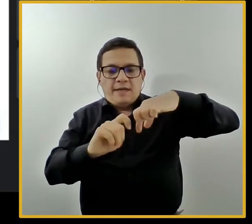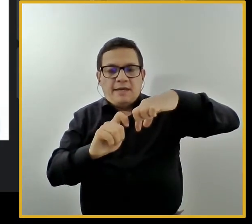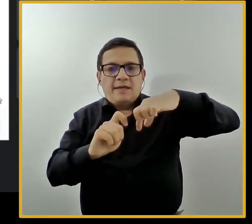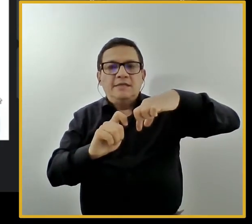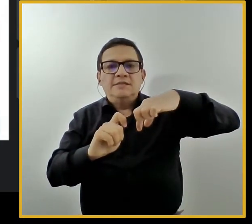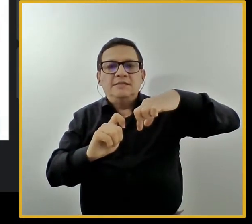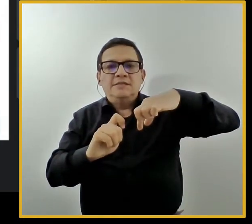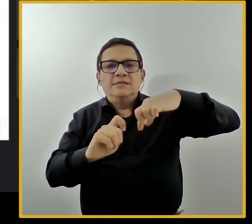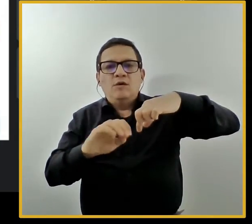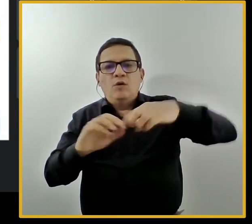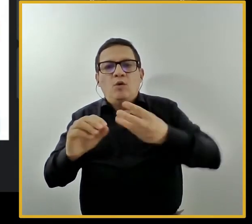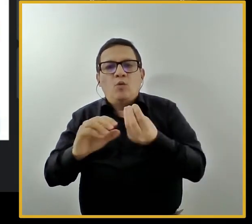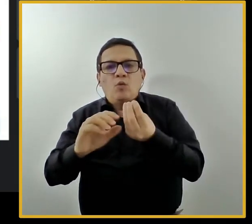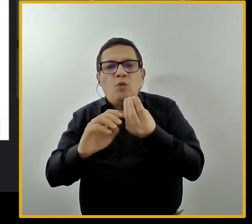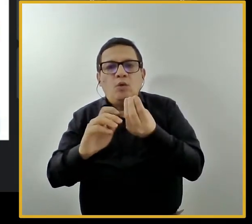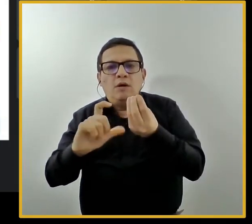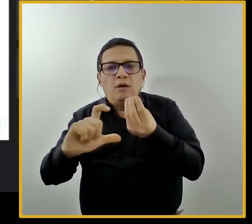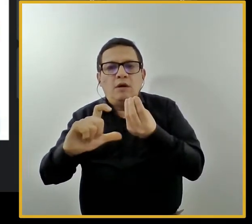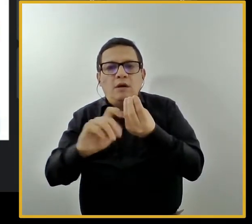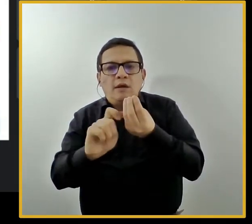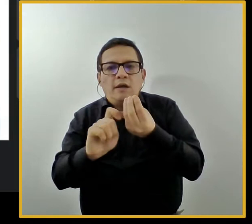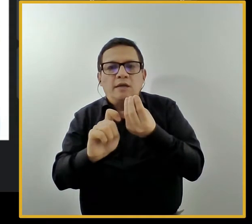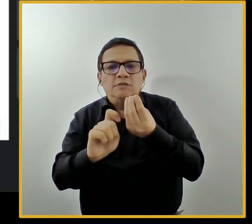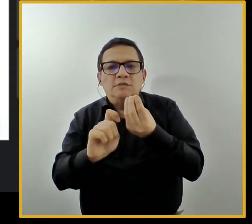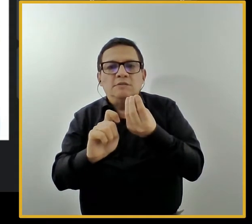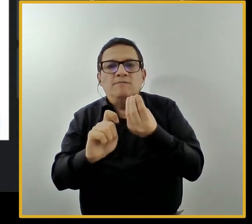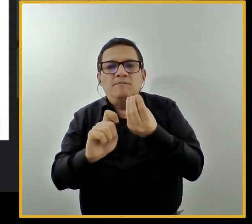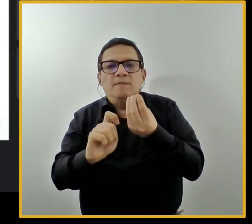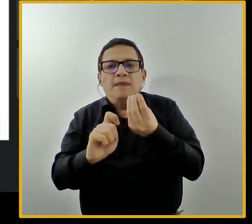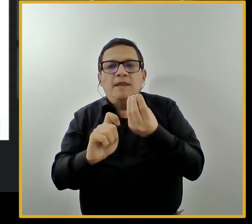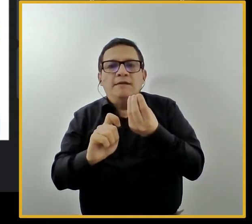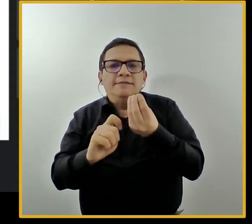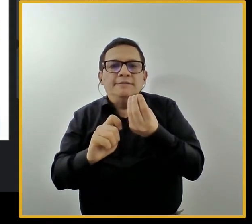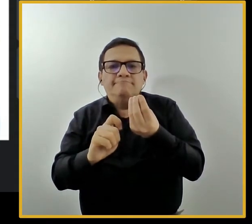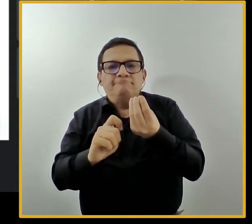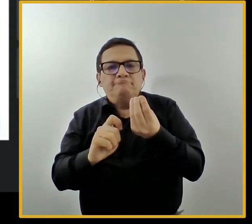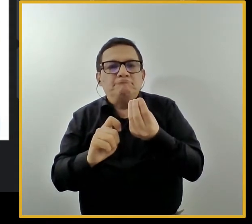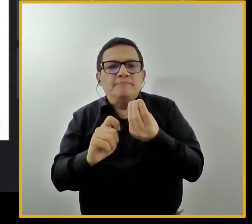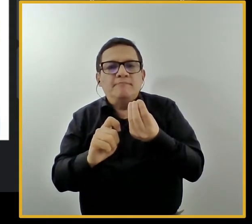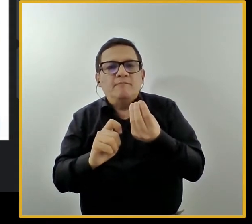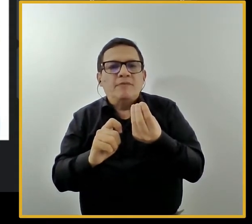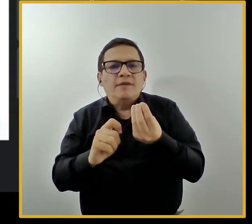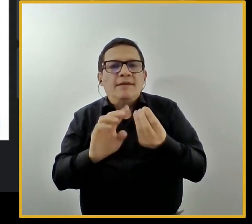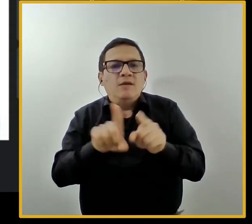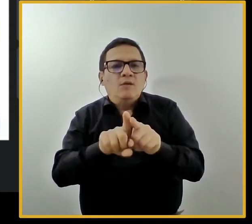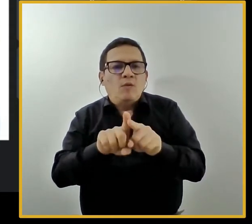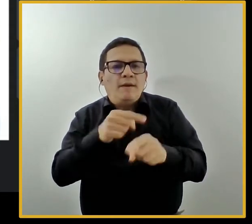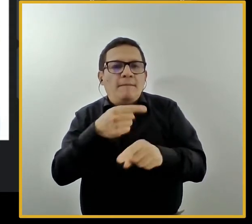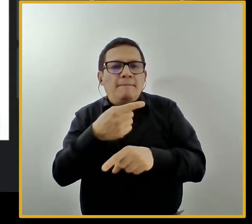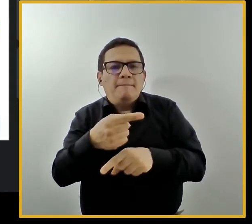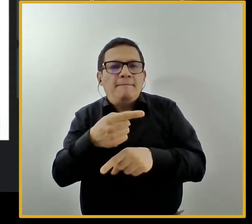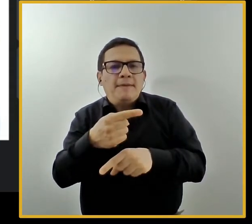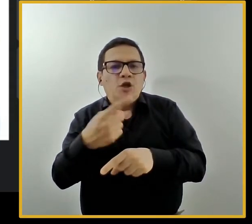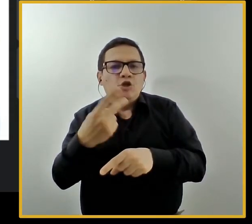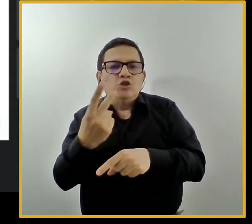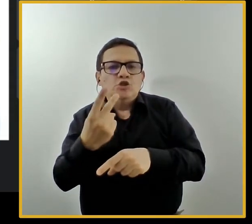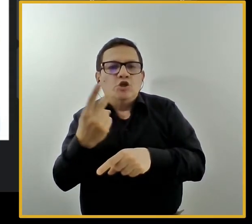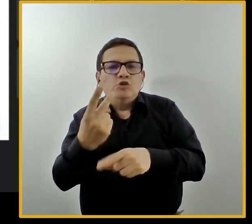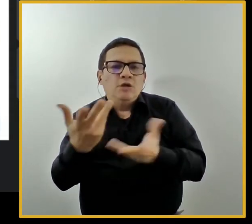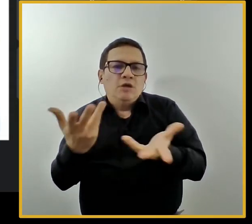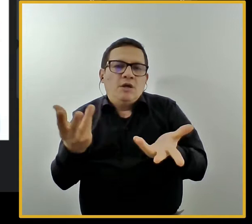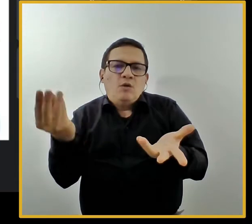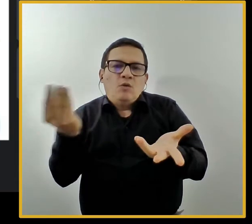lo que nosotros observamos, pues P de X allí pues tenemos que es menos 2 y Q de X